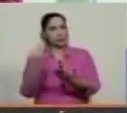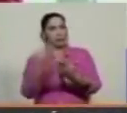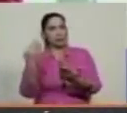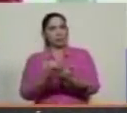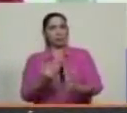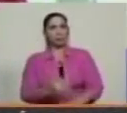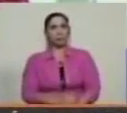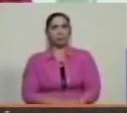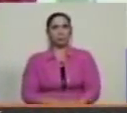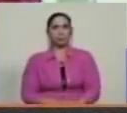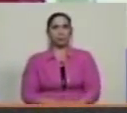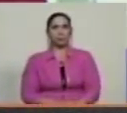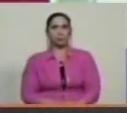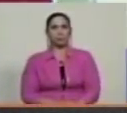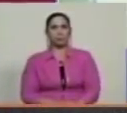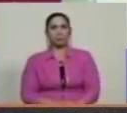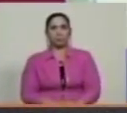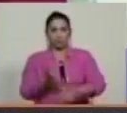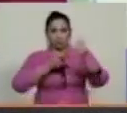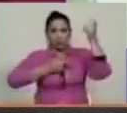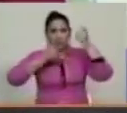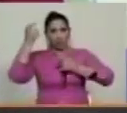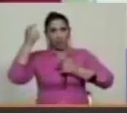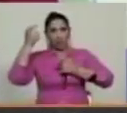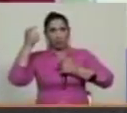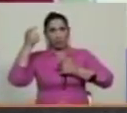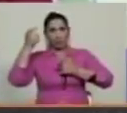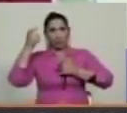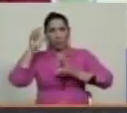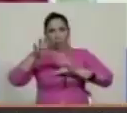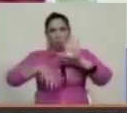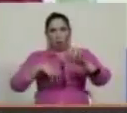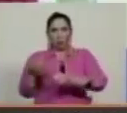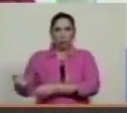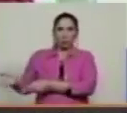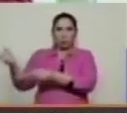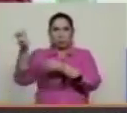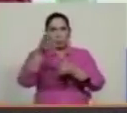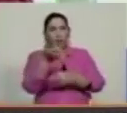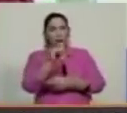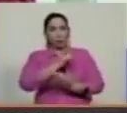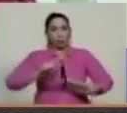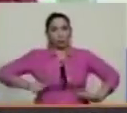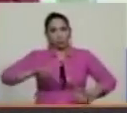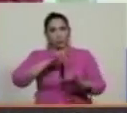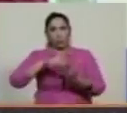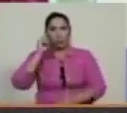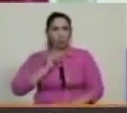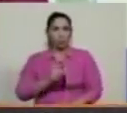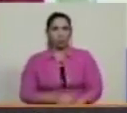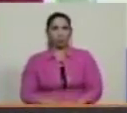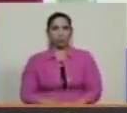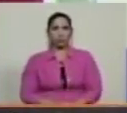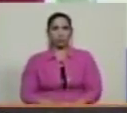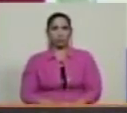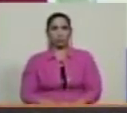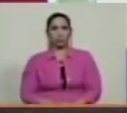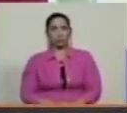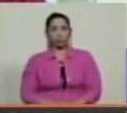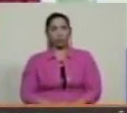veces. Cuando el comandante Chávez compró ese armamento que tiene nuestra Fuerza Armada, los expertos lo